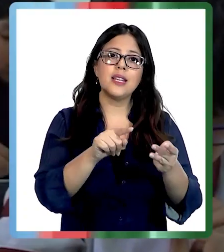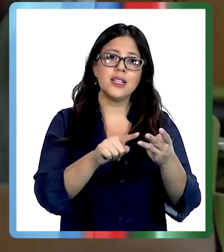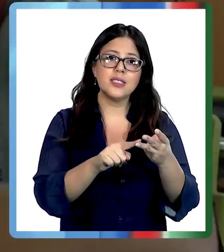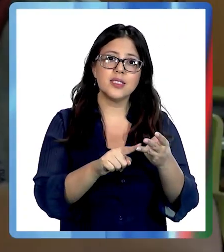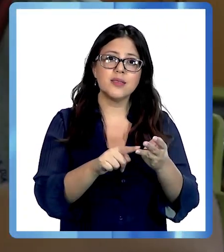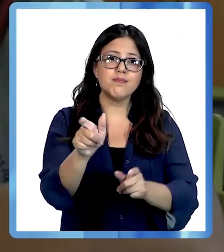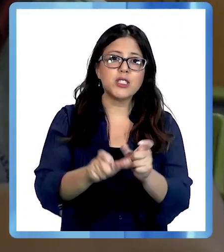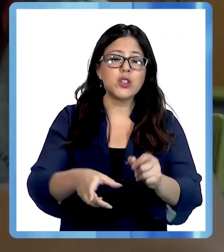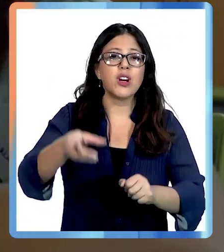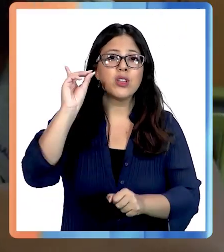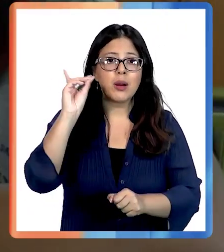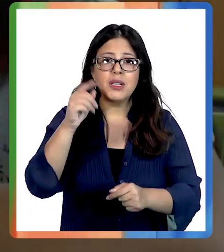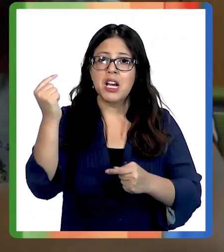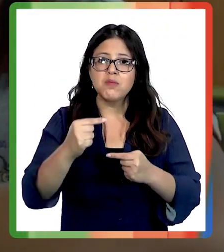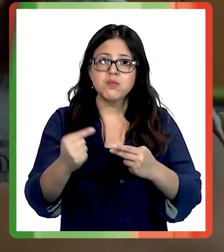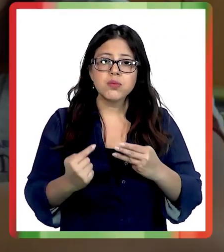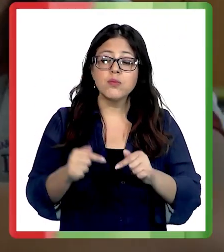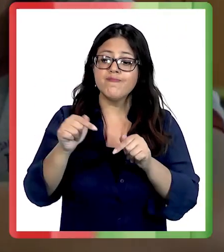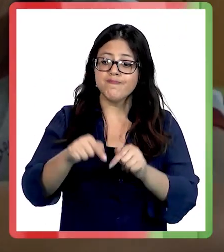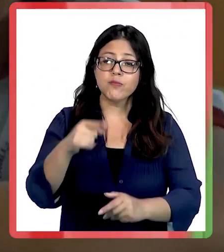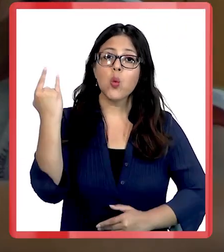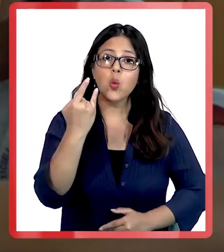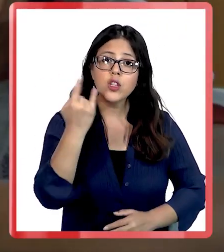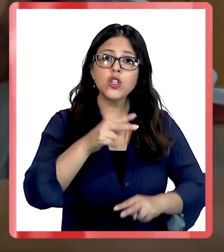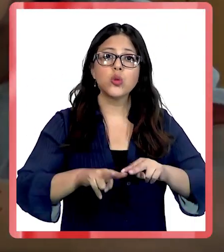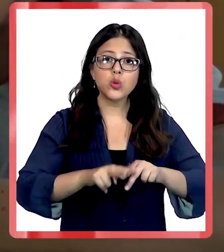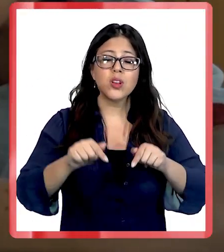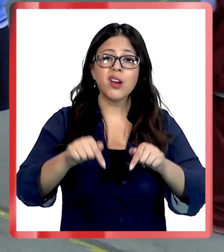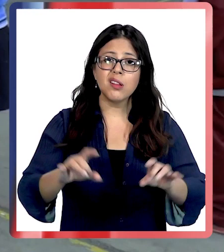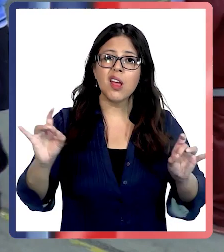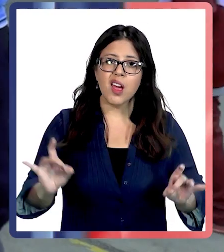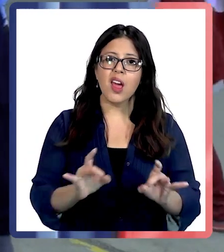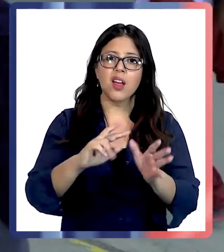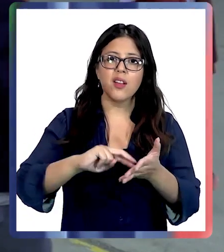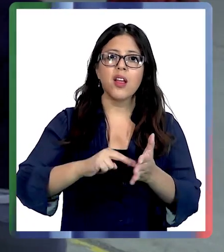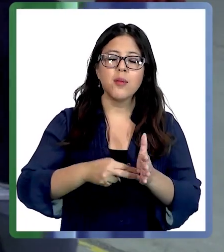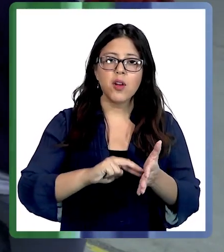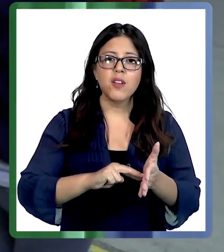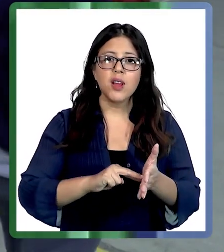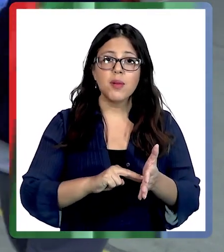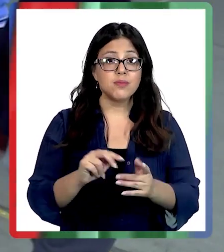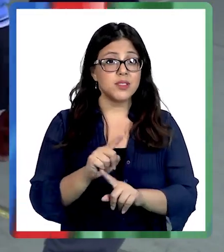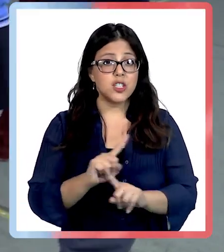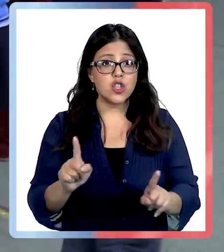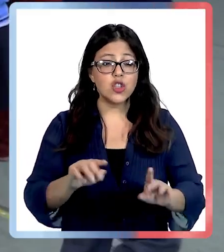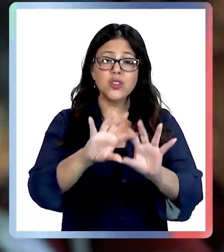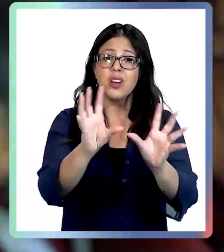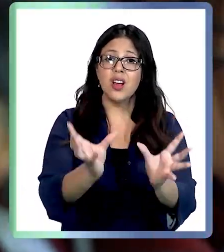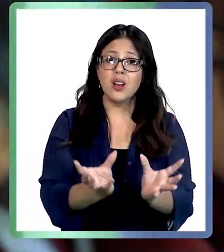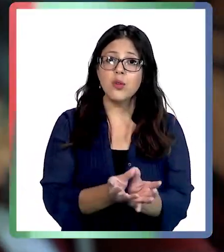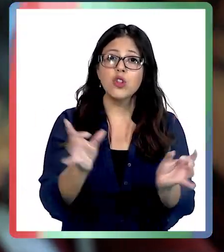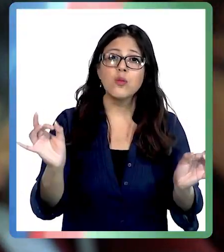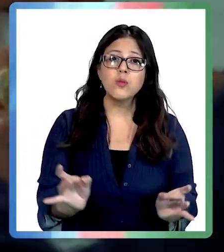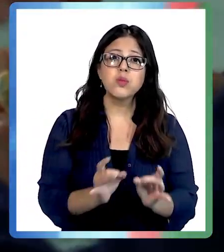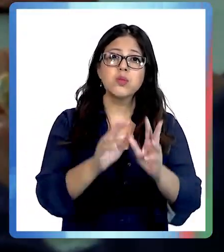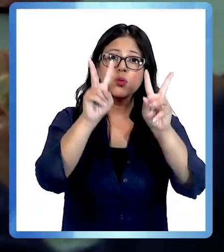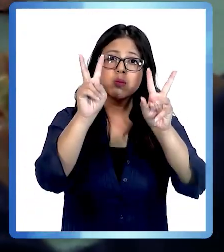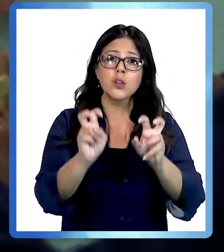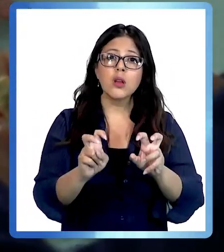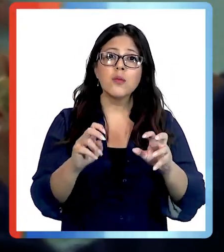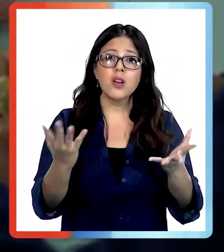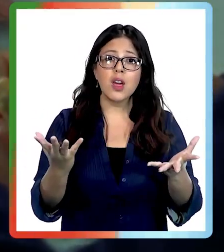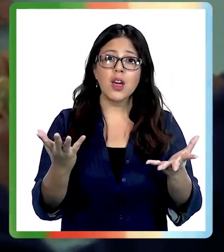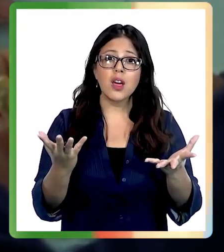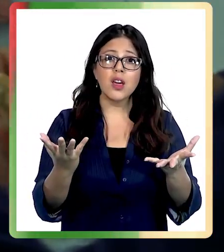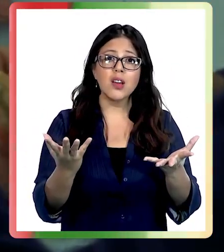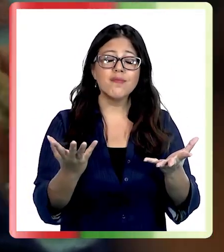resolver este gravísimo problema de lo contrario el mundo tendrá una especie de generación perdida la pandemia provocó una verdadera